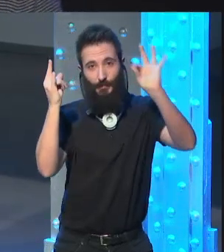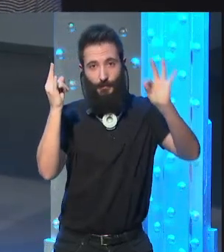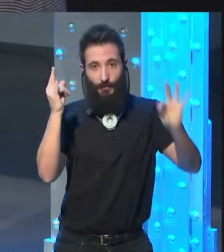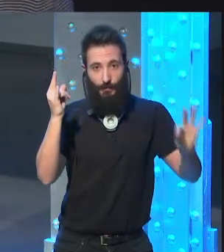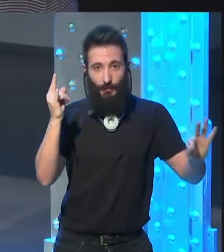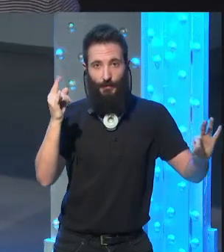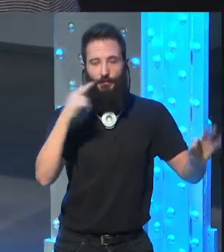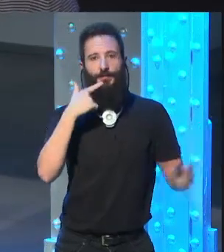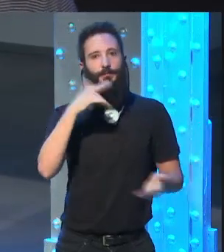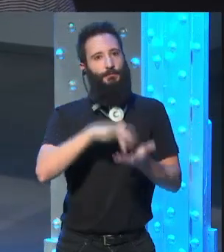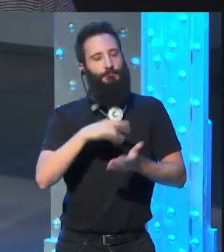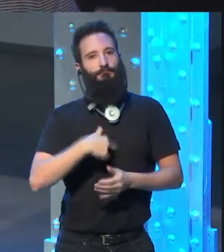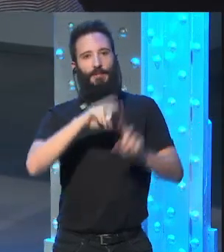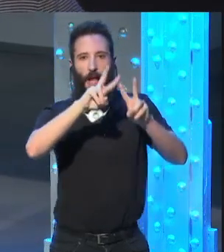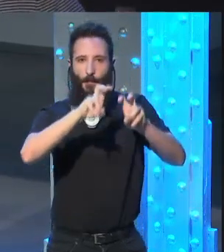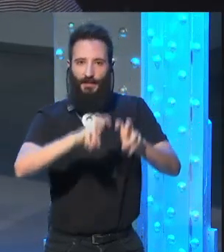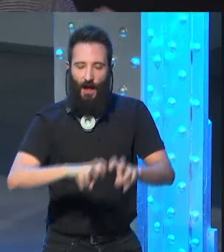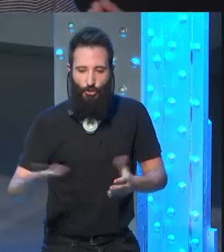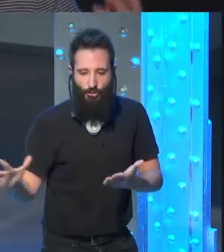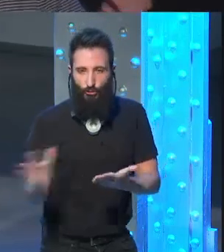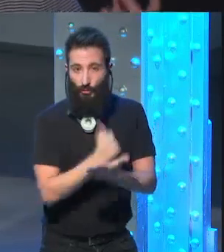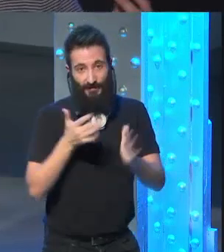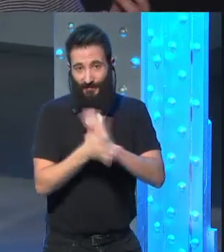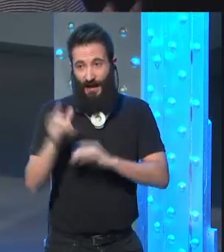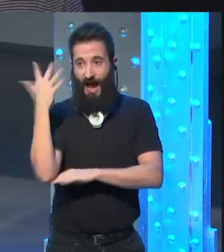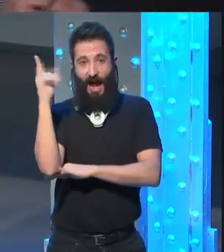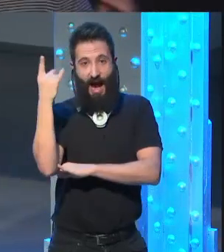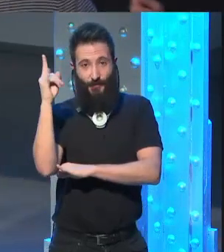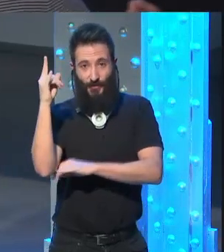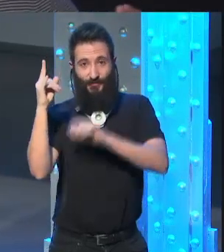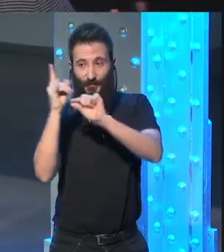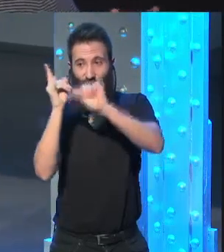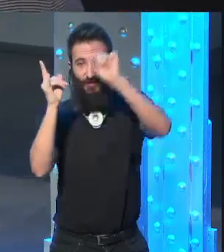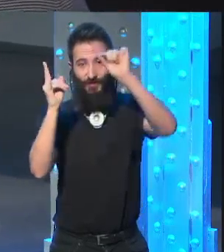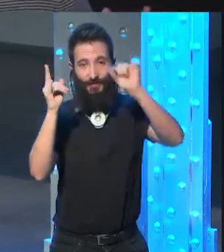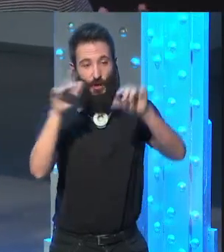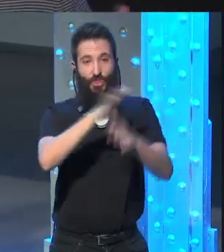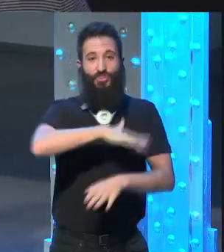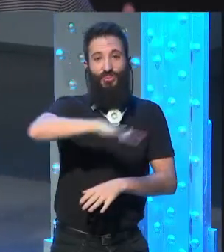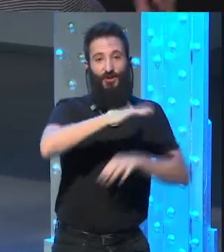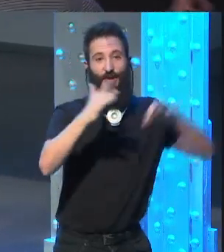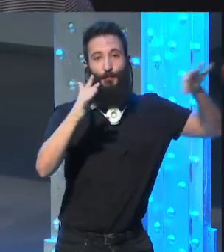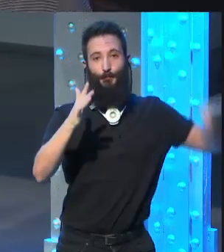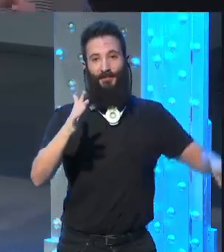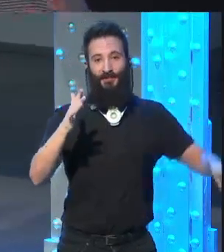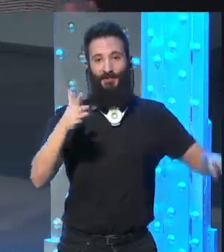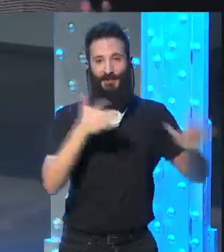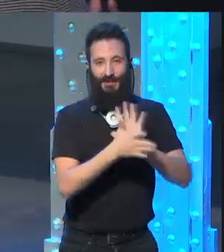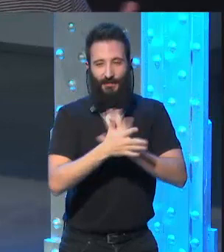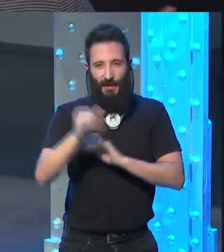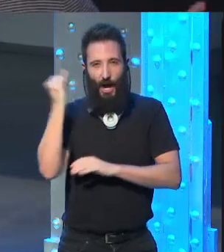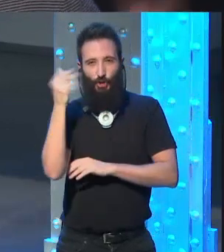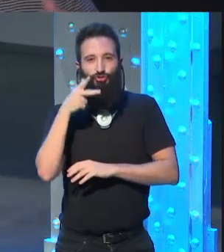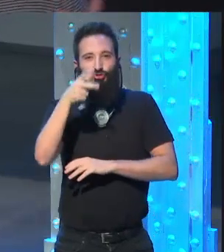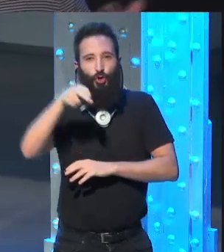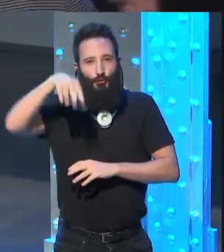de toda mi investigación es el árbol que produjo la semilla y el sitio donde la semilla llegó, y él le dio tridimensionalidad